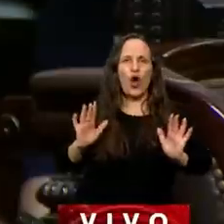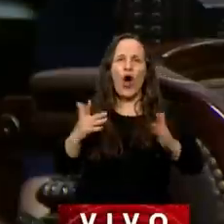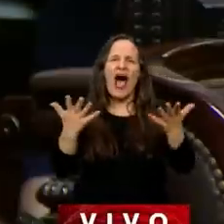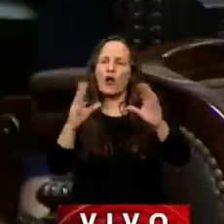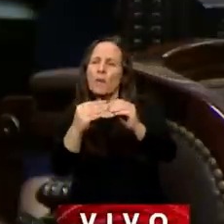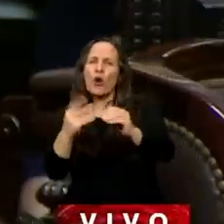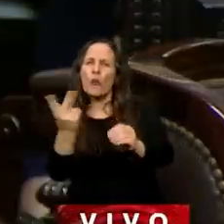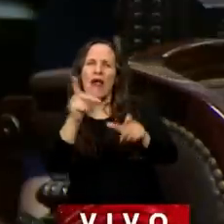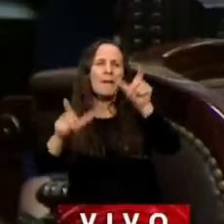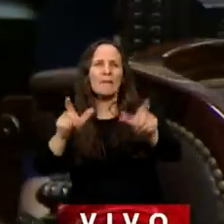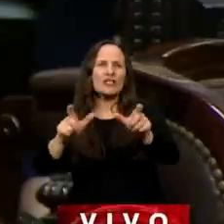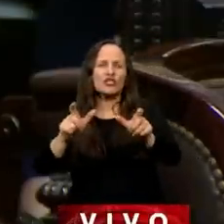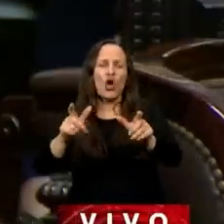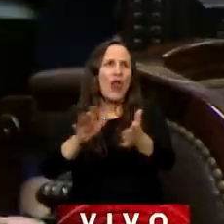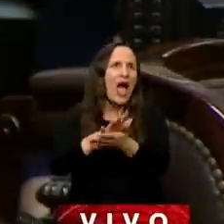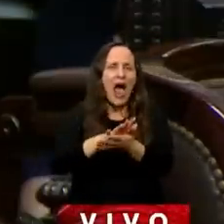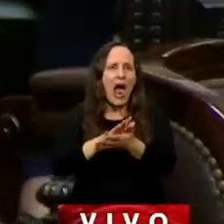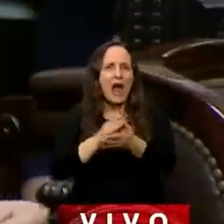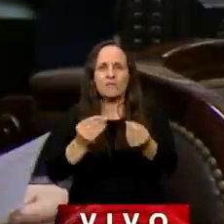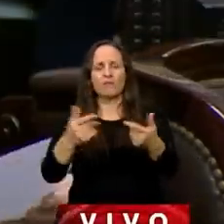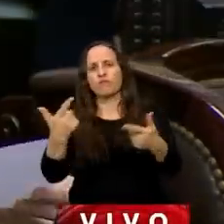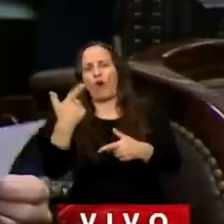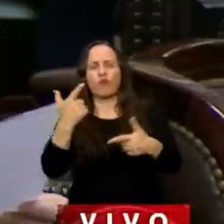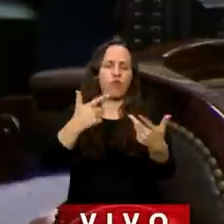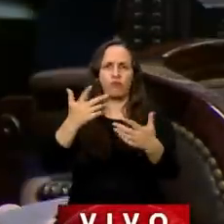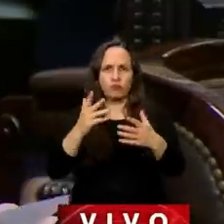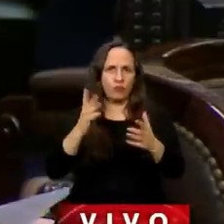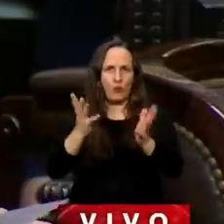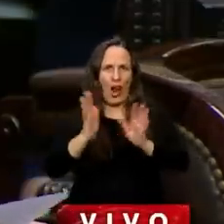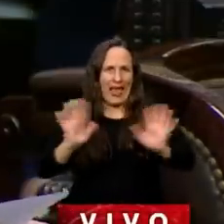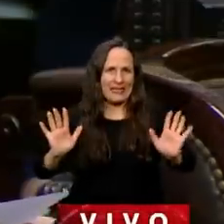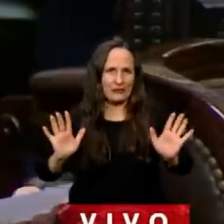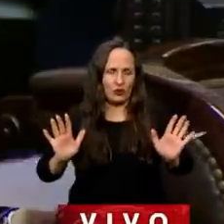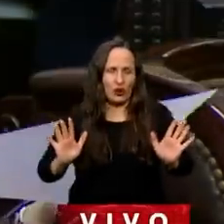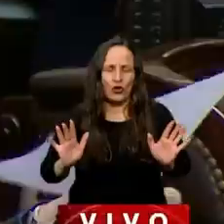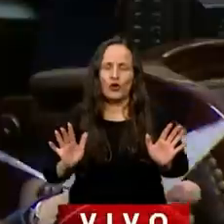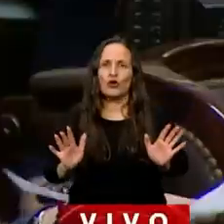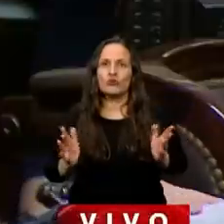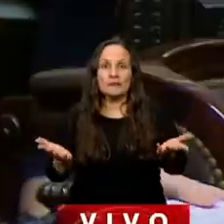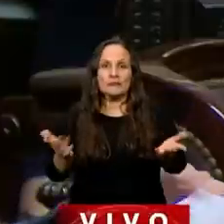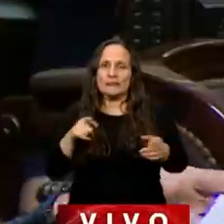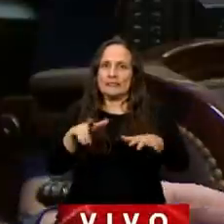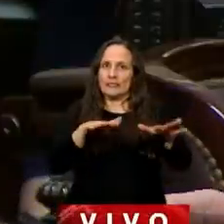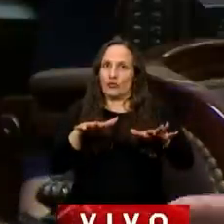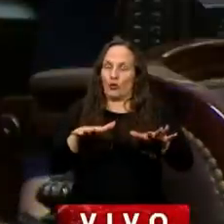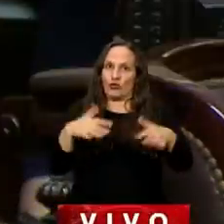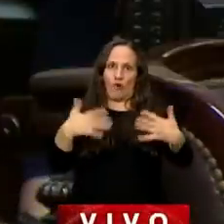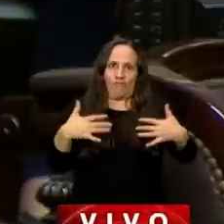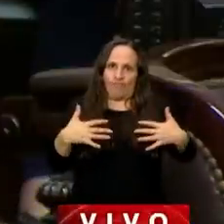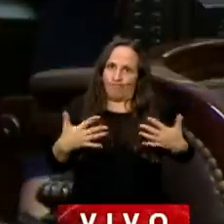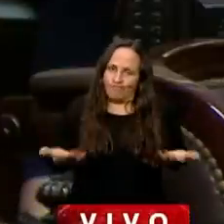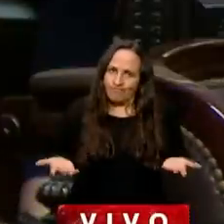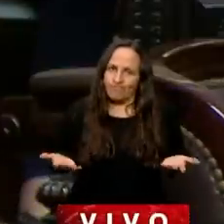que lamentablemente se resuelven de problema de manera muy violenta. Es justamente en virtud de esta situación apremiante